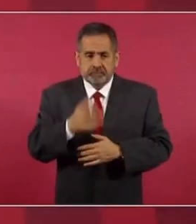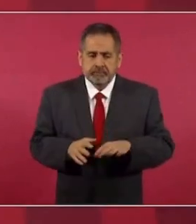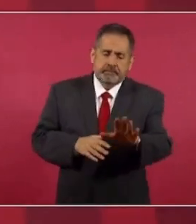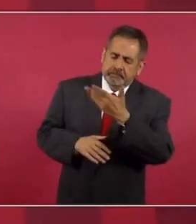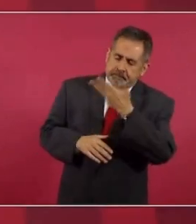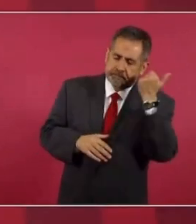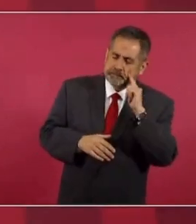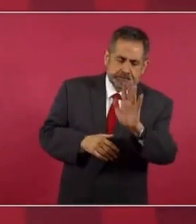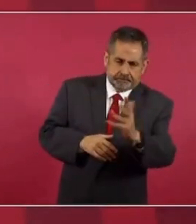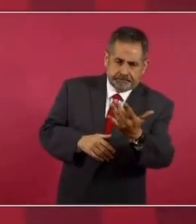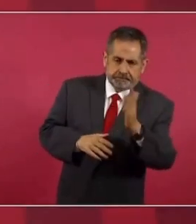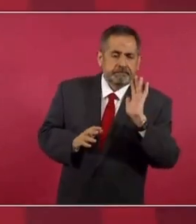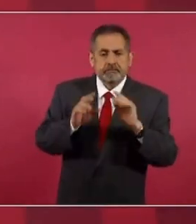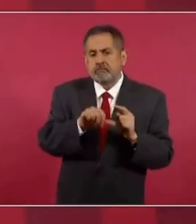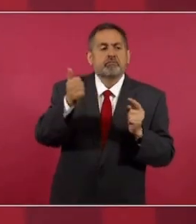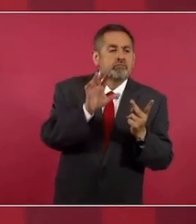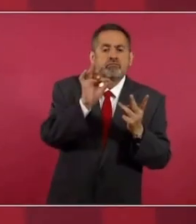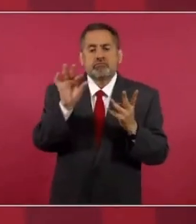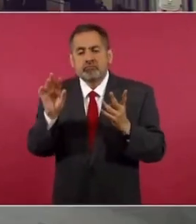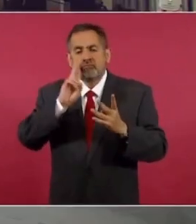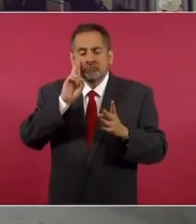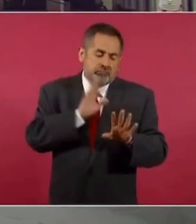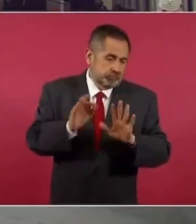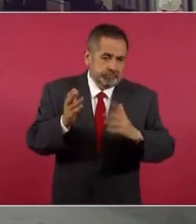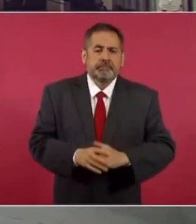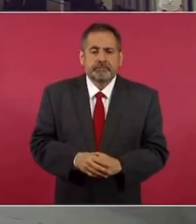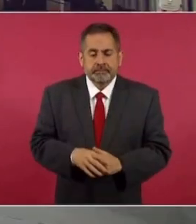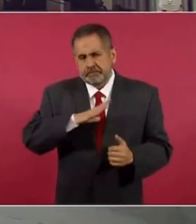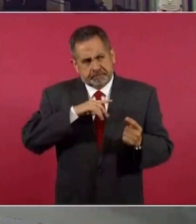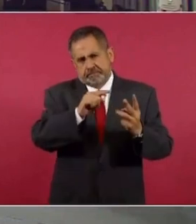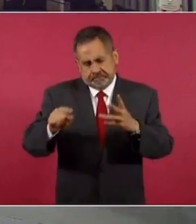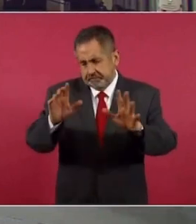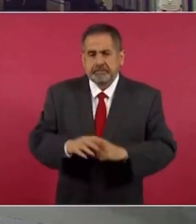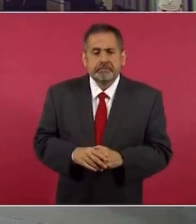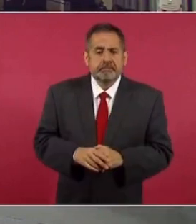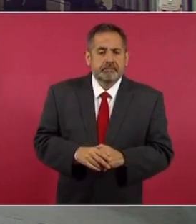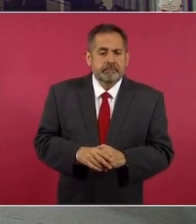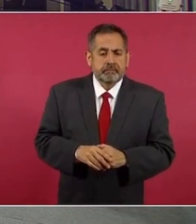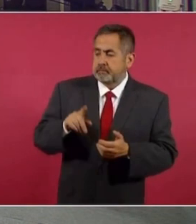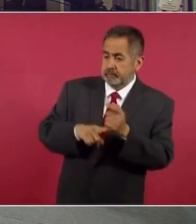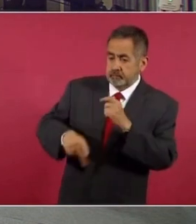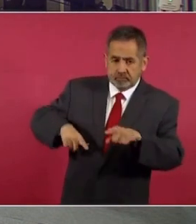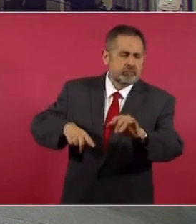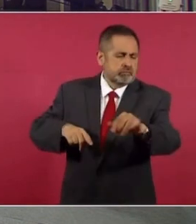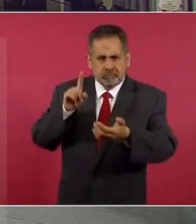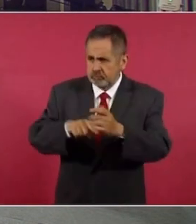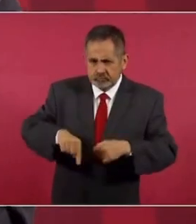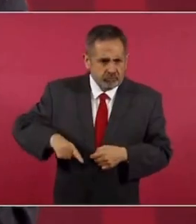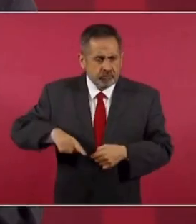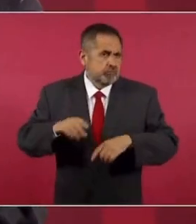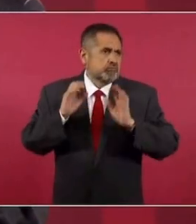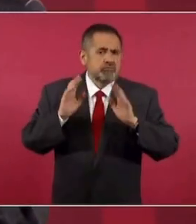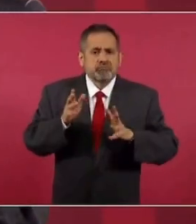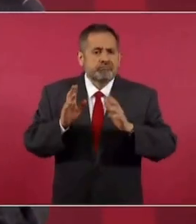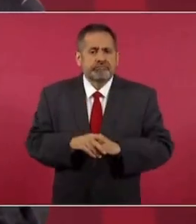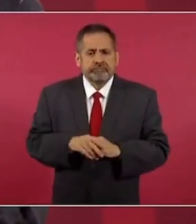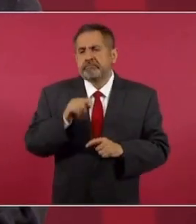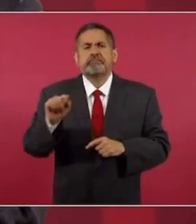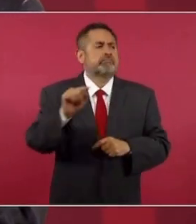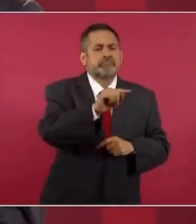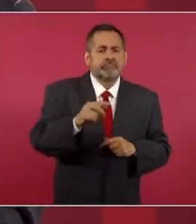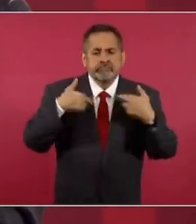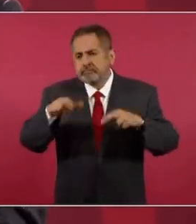sabemos todavía. Vamos a explorar otras posibilidades. Ya las hay. ¿En el propio gobierno? En el propio gobierno o en